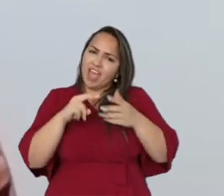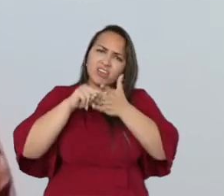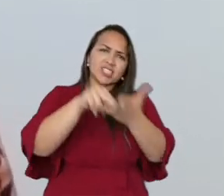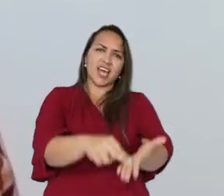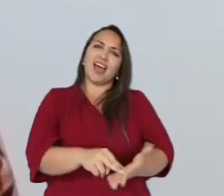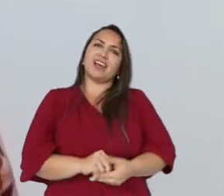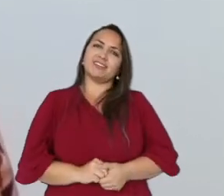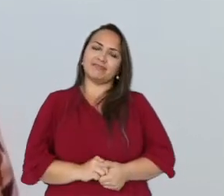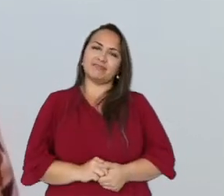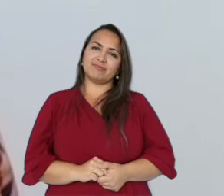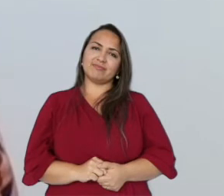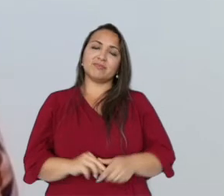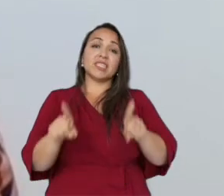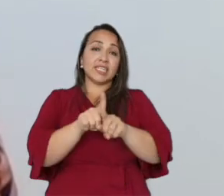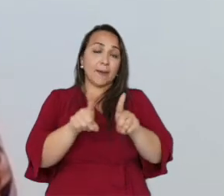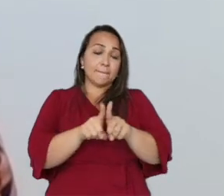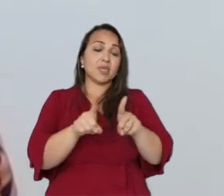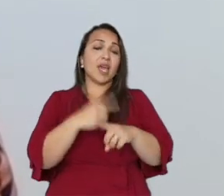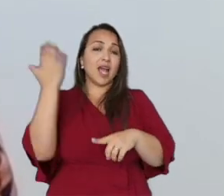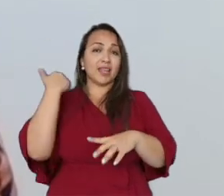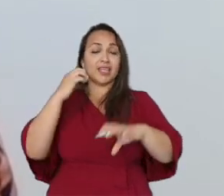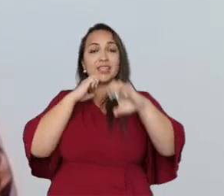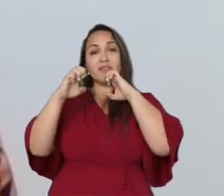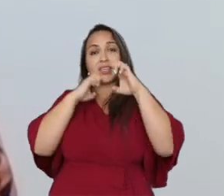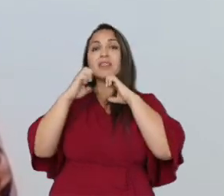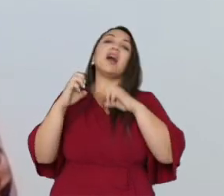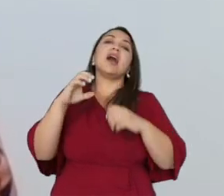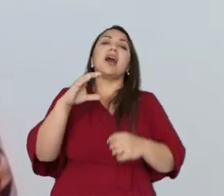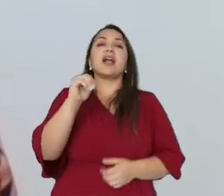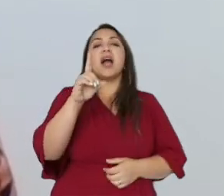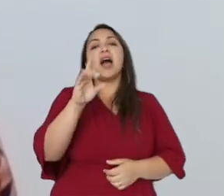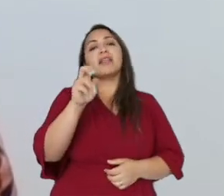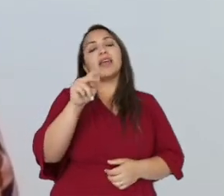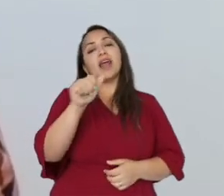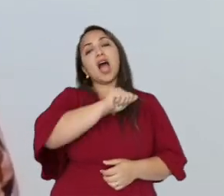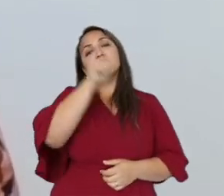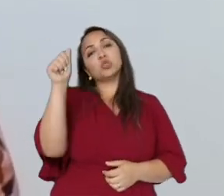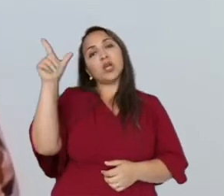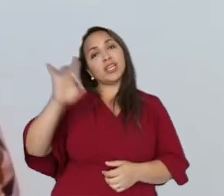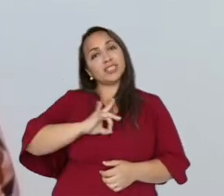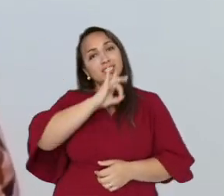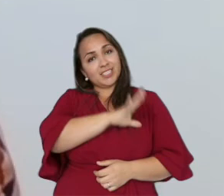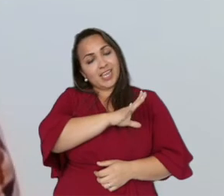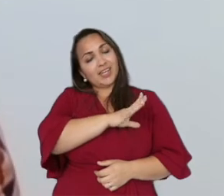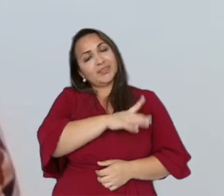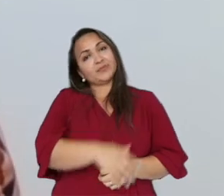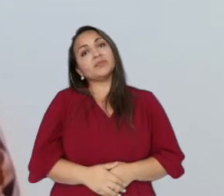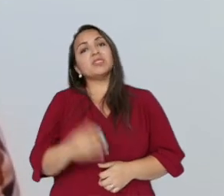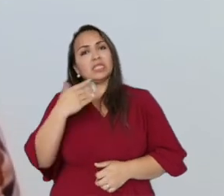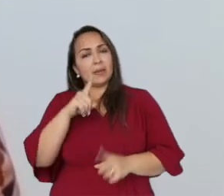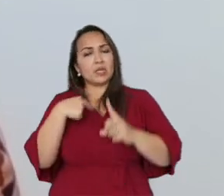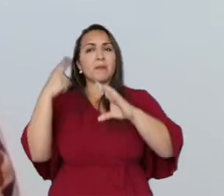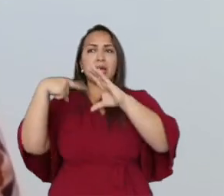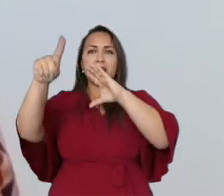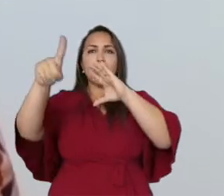echar para adelante. También he sido entrevistada por Cadena Sur de Chile. También he enviado